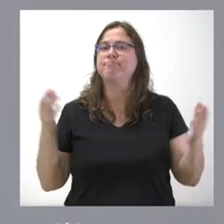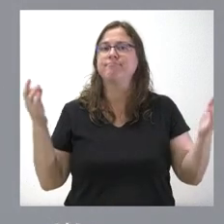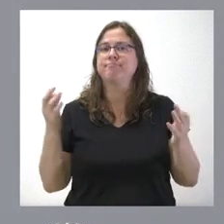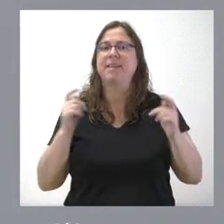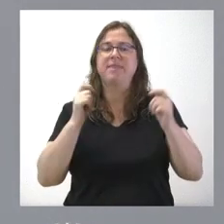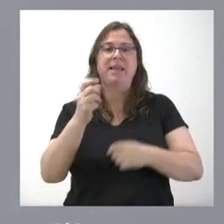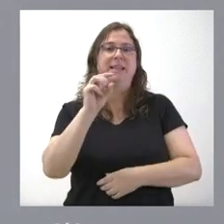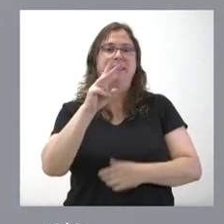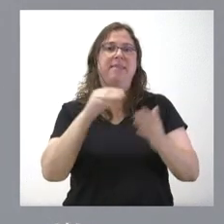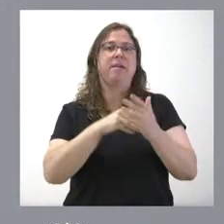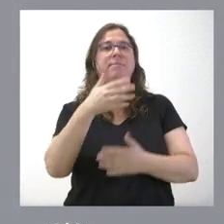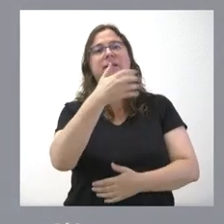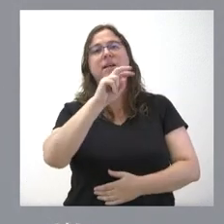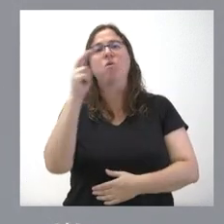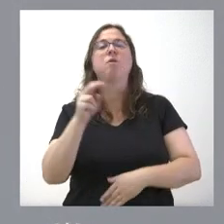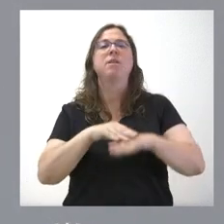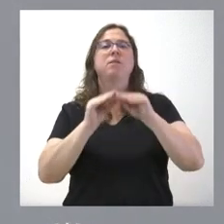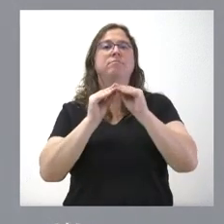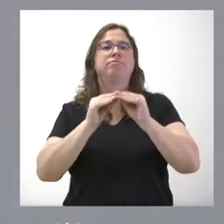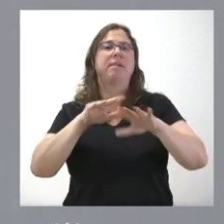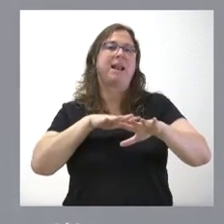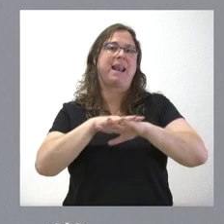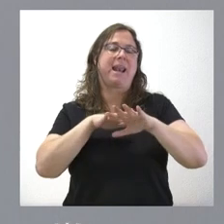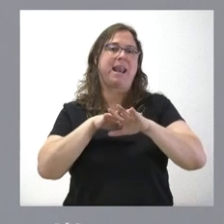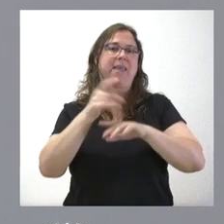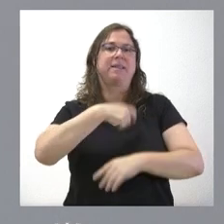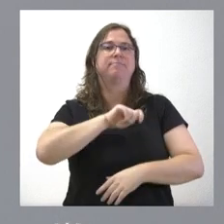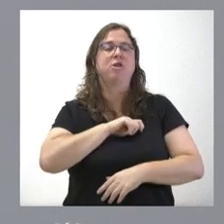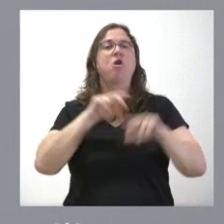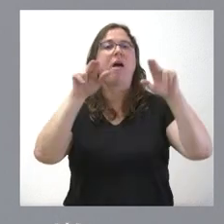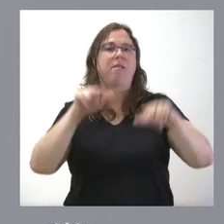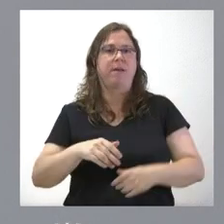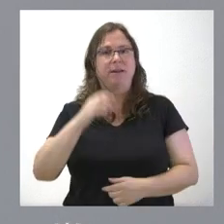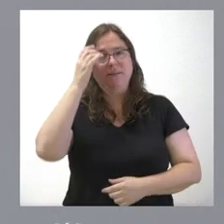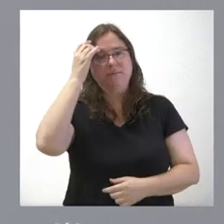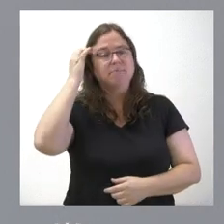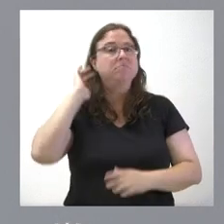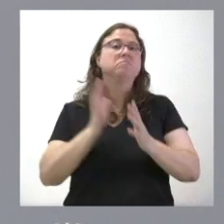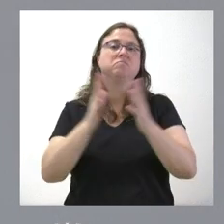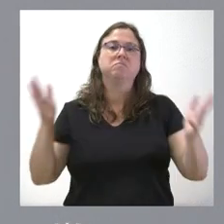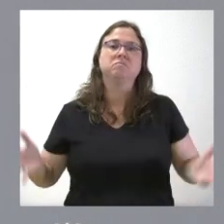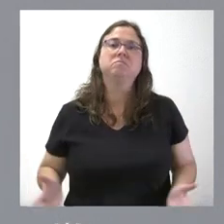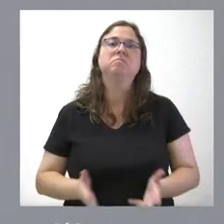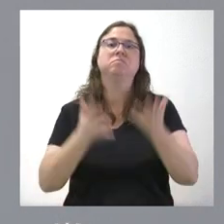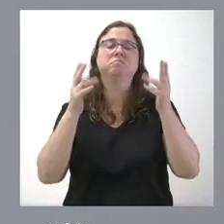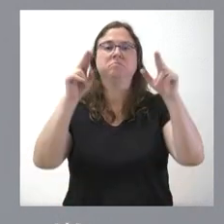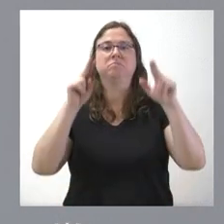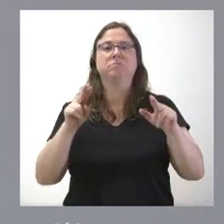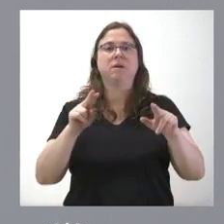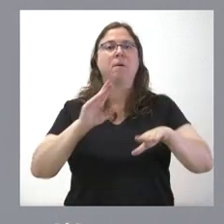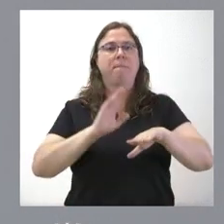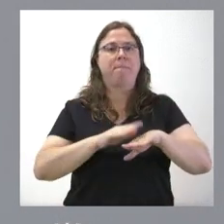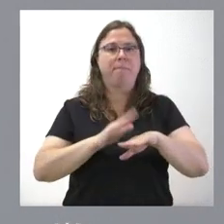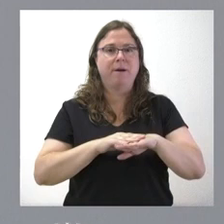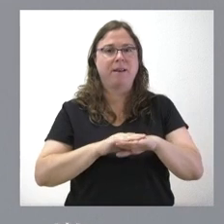13,500 para sufragar el funcionamiento de la red española de albergues juveniles es impulsar la presencia del albergues juvenil a